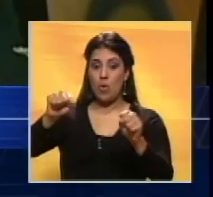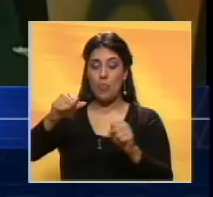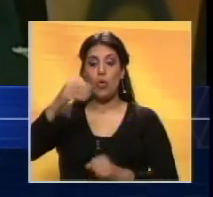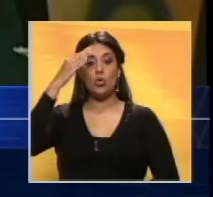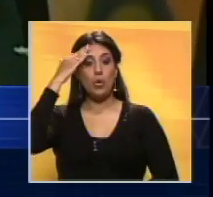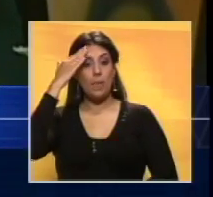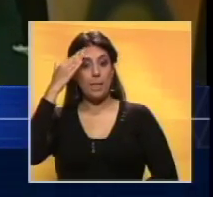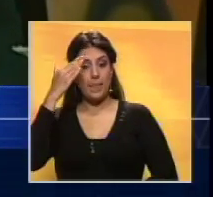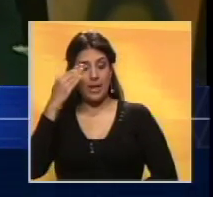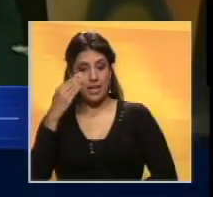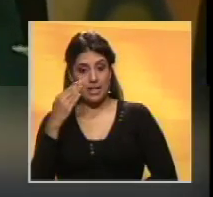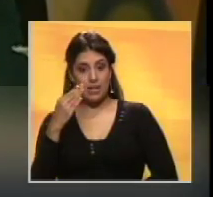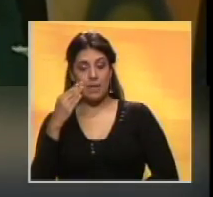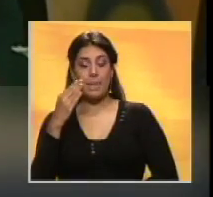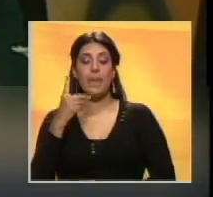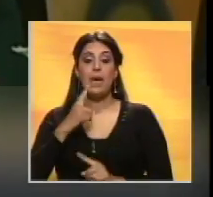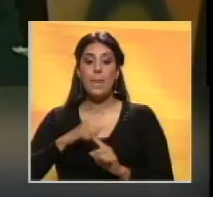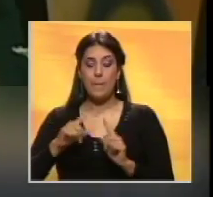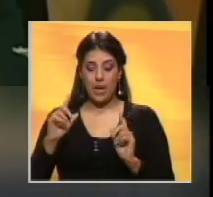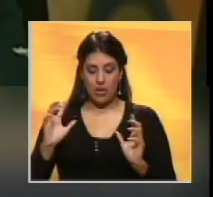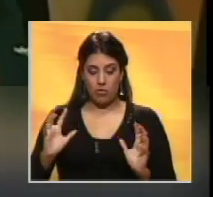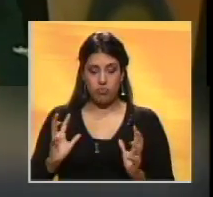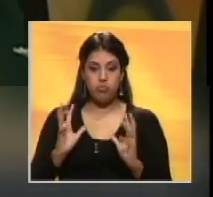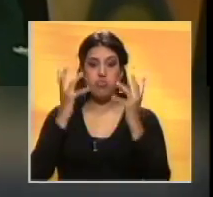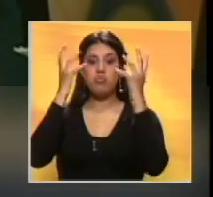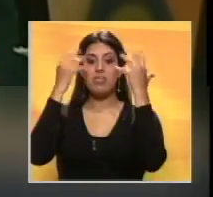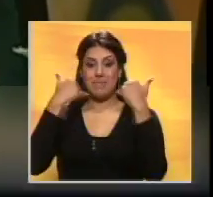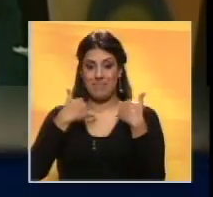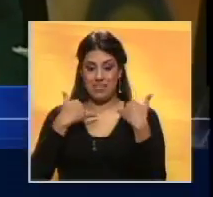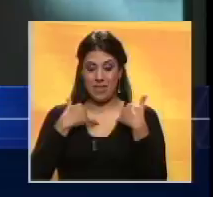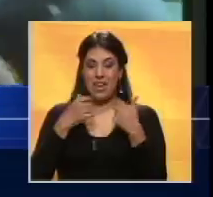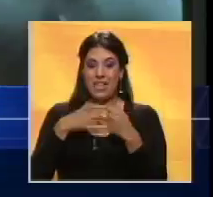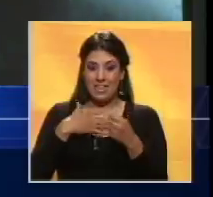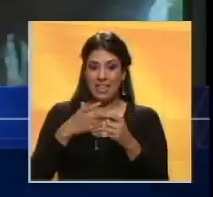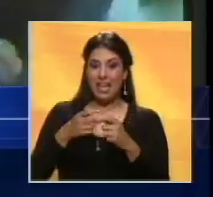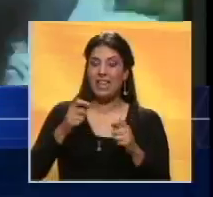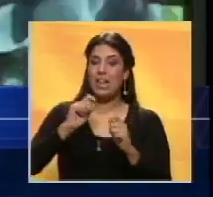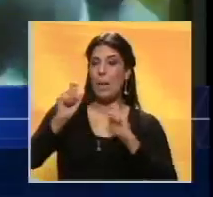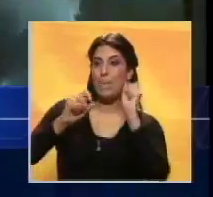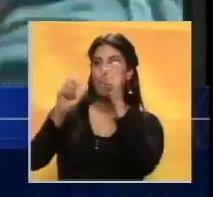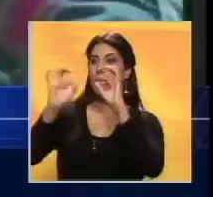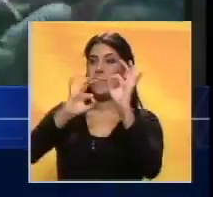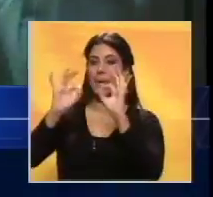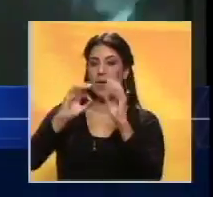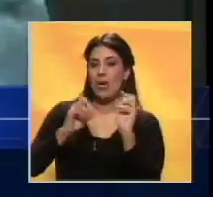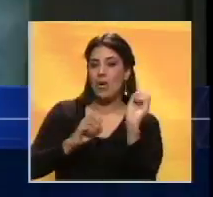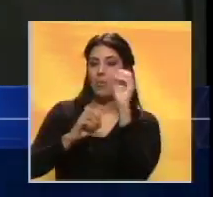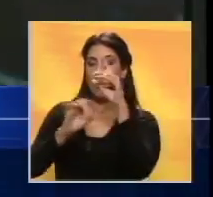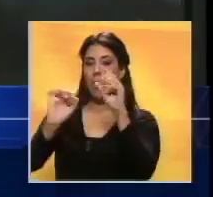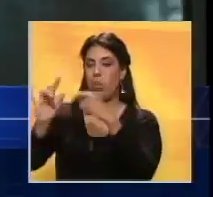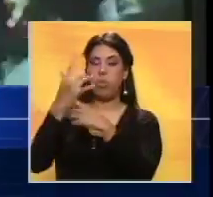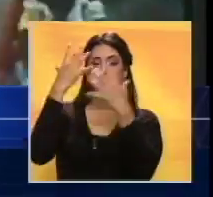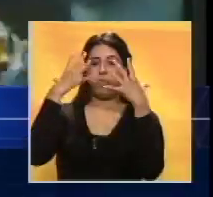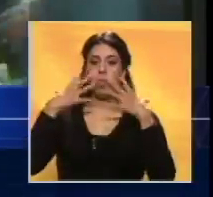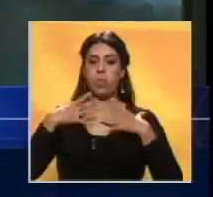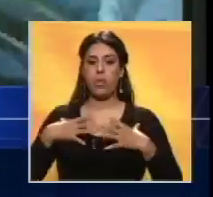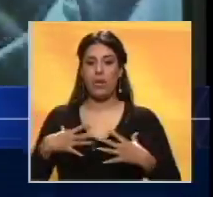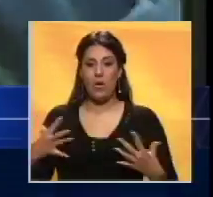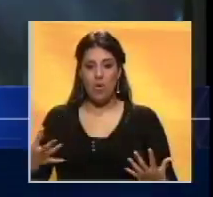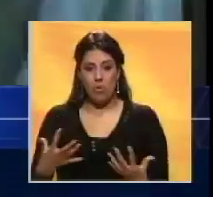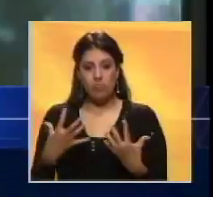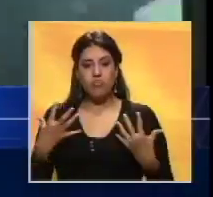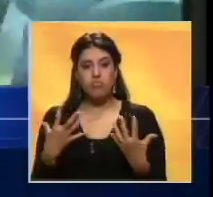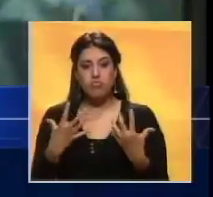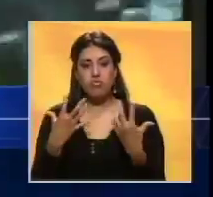la Guardia Nacional y se incendia en el momento en que ellos mismos que tratan de destruir esta moto, bueno, coge